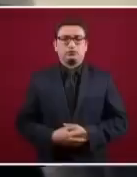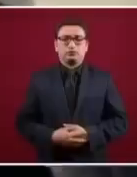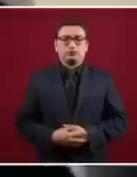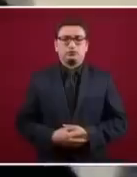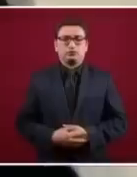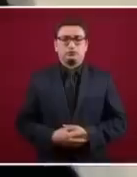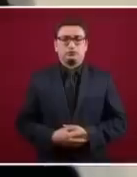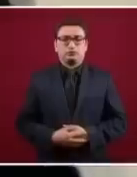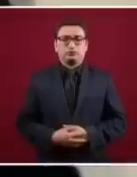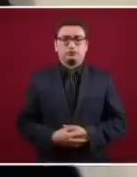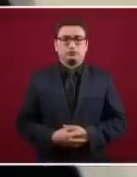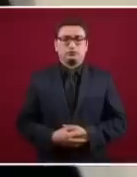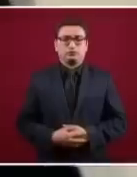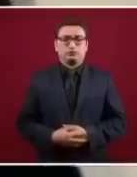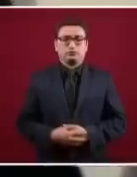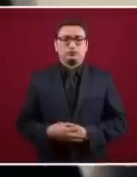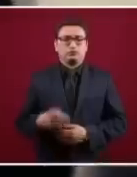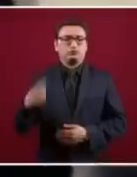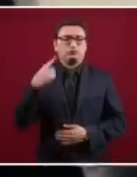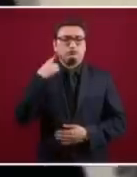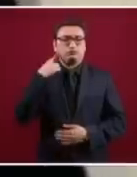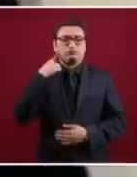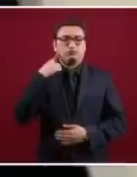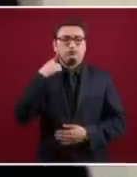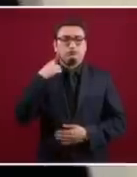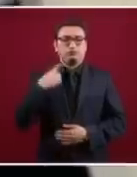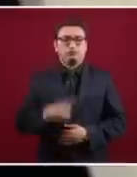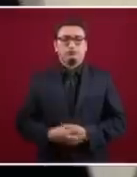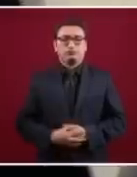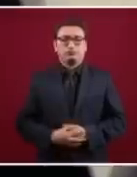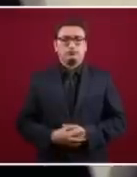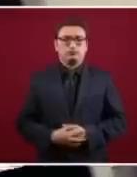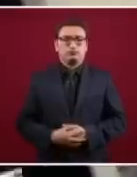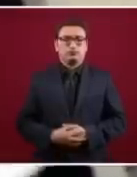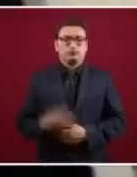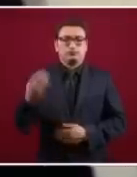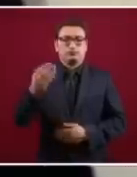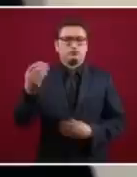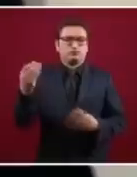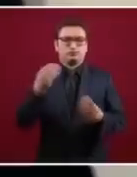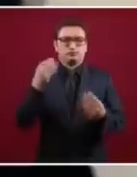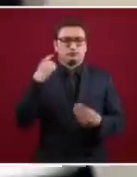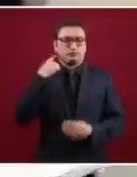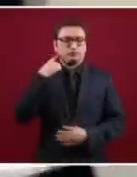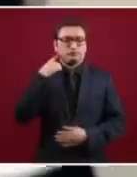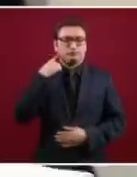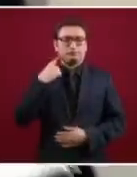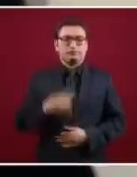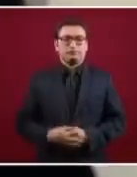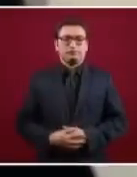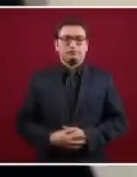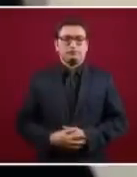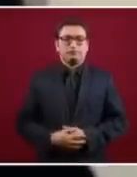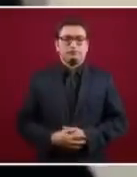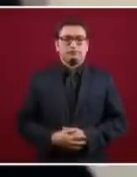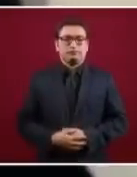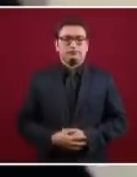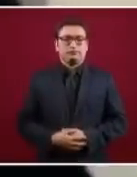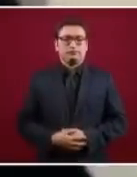exactamente y esta es la noción de su mano esta presión